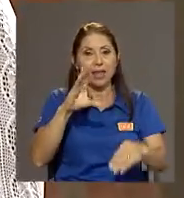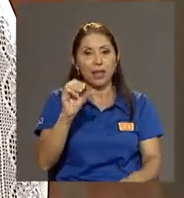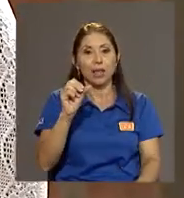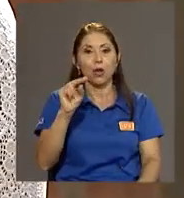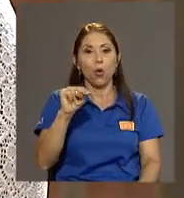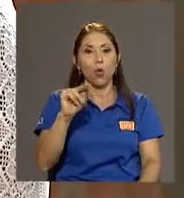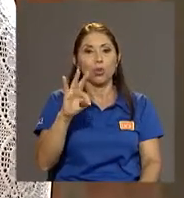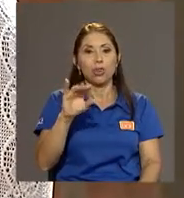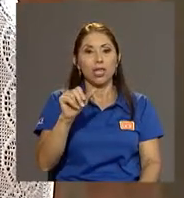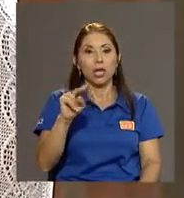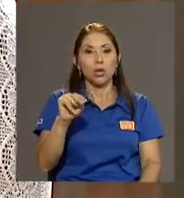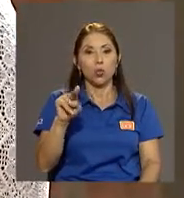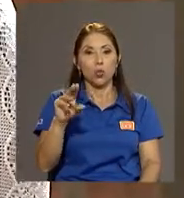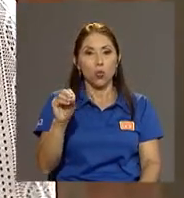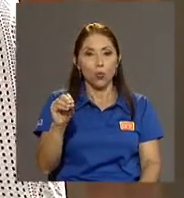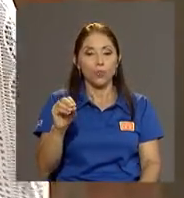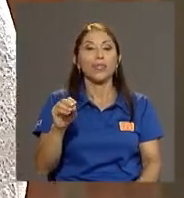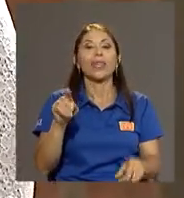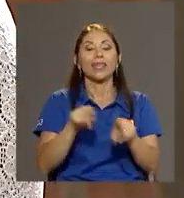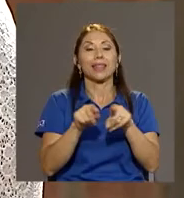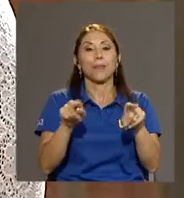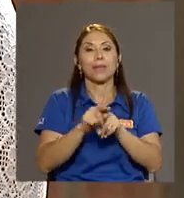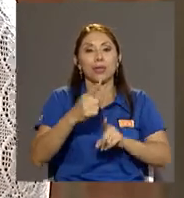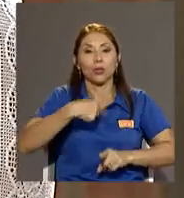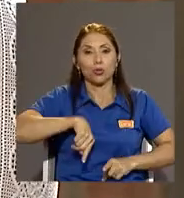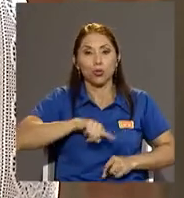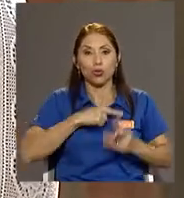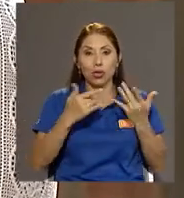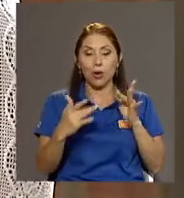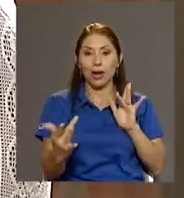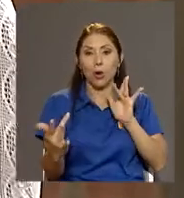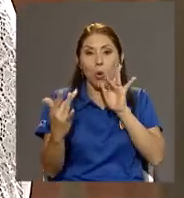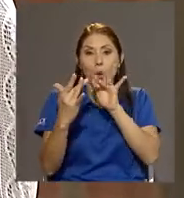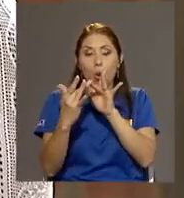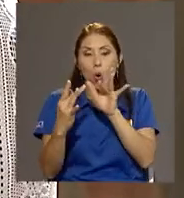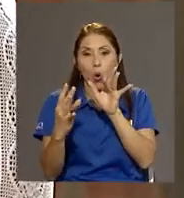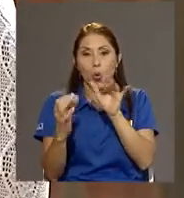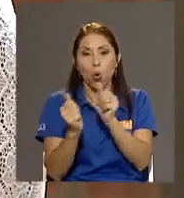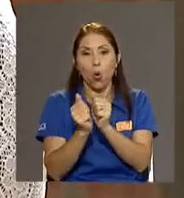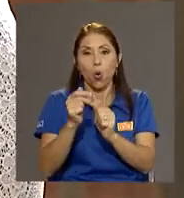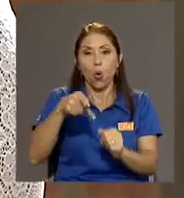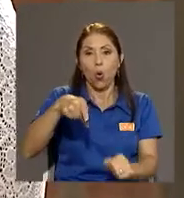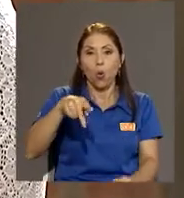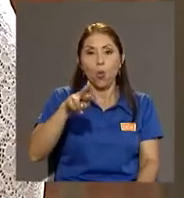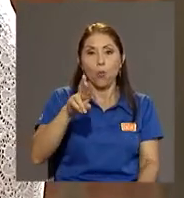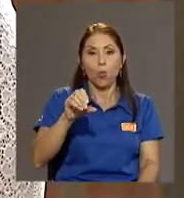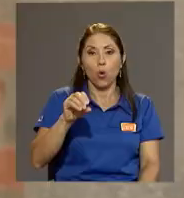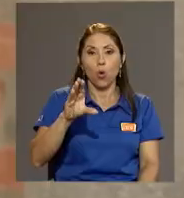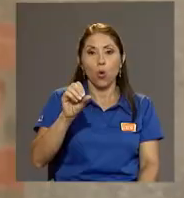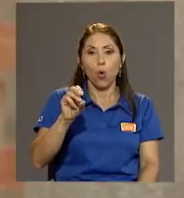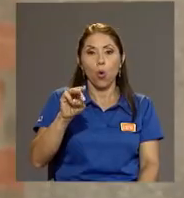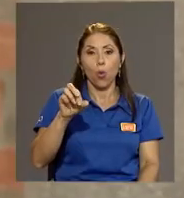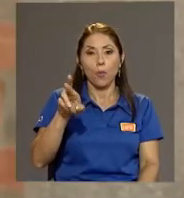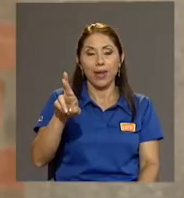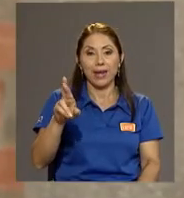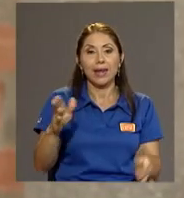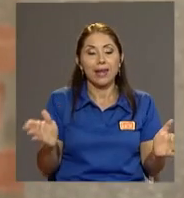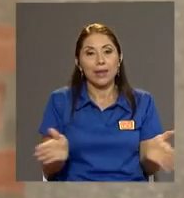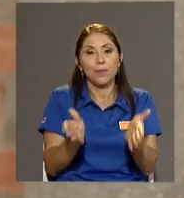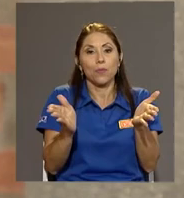y estamos también en aras coordinando con Procomer el impulso de otras empresas. Claro, y